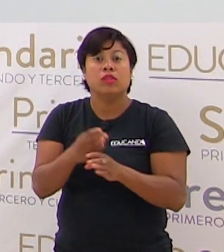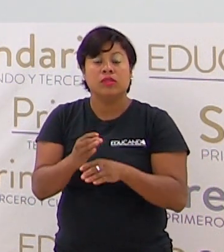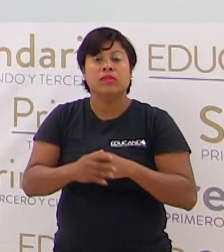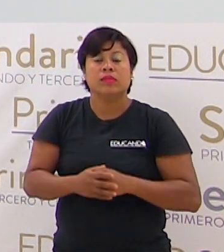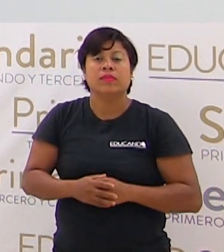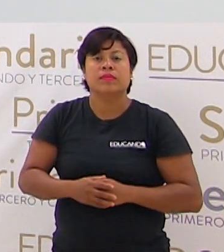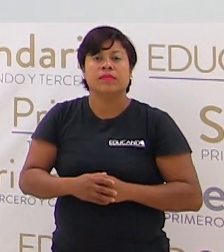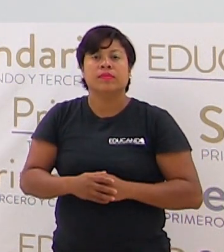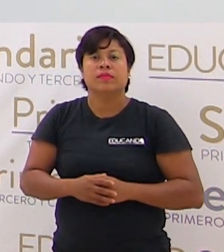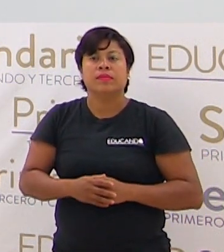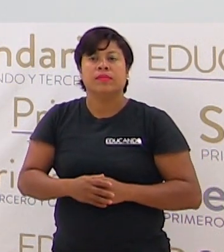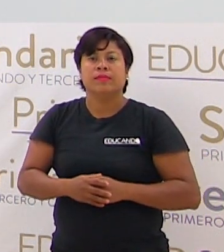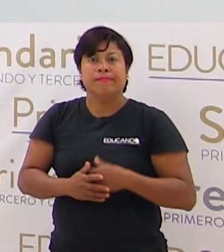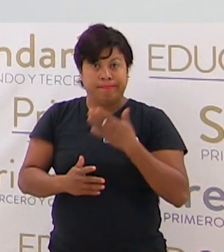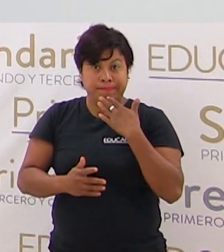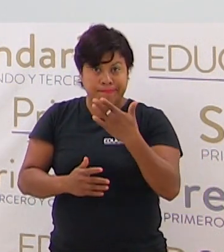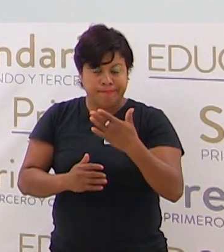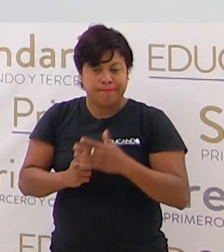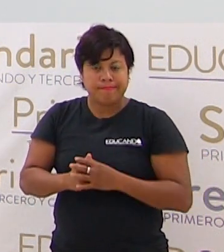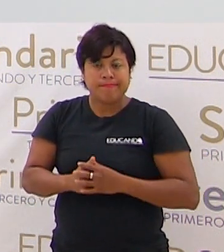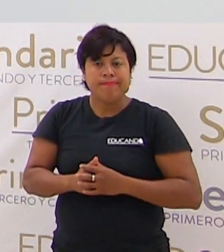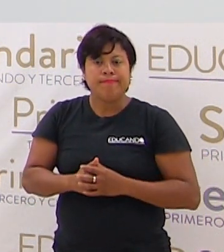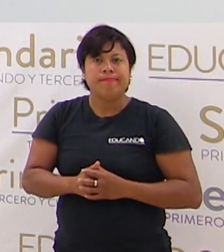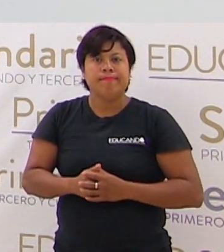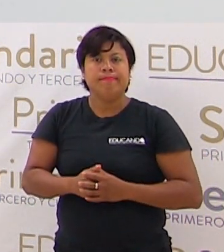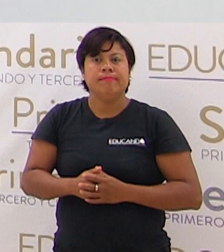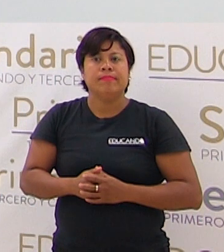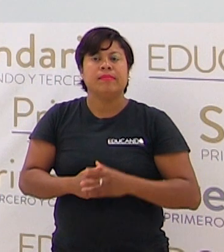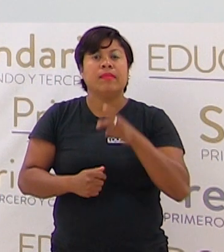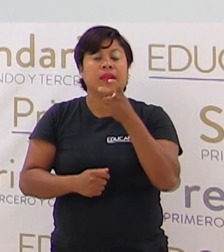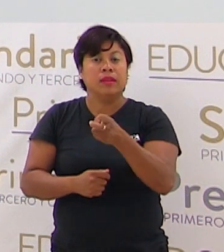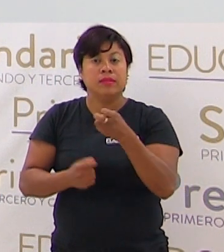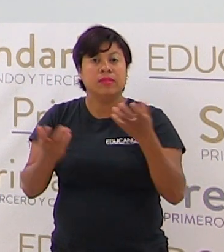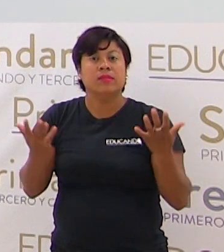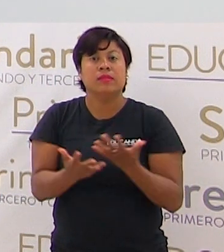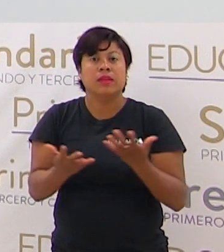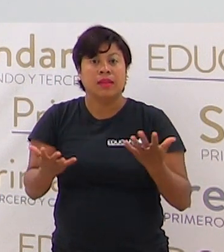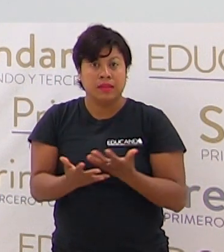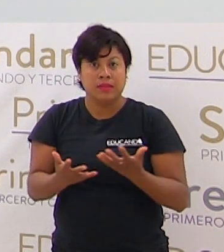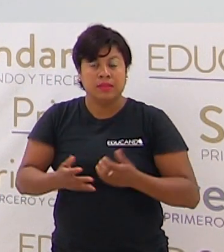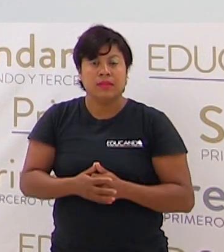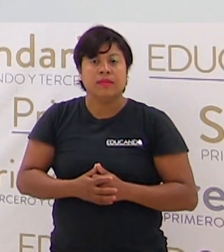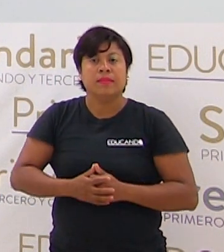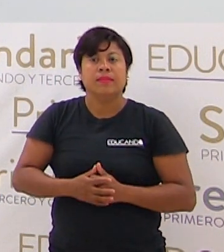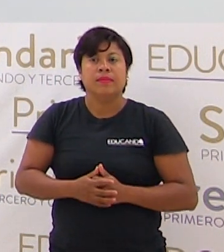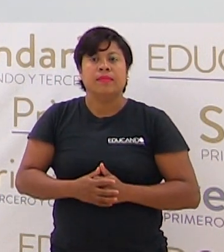acciones, ¿bien?, que se realizan,